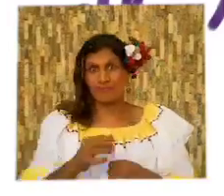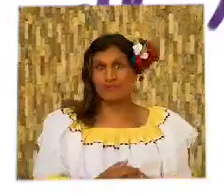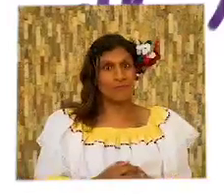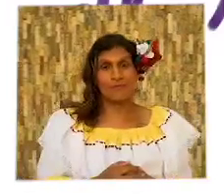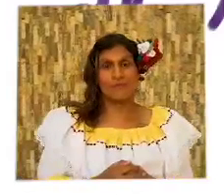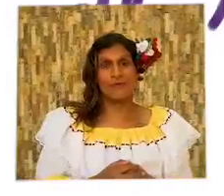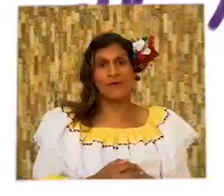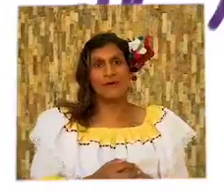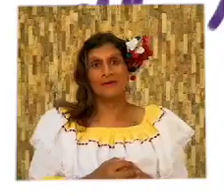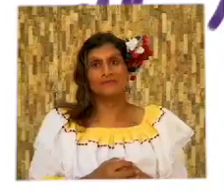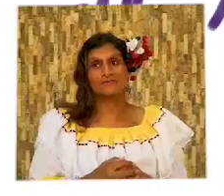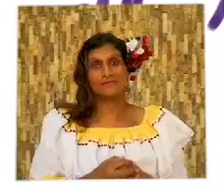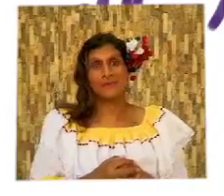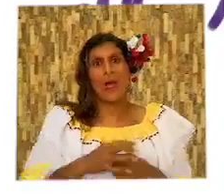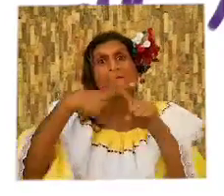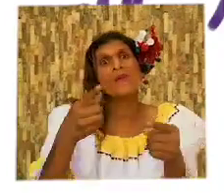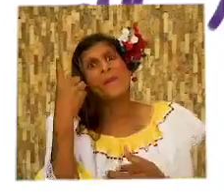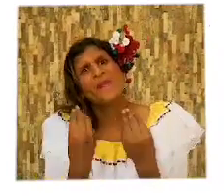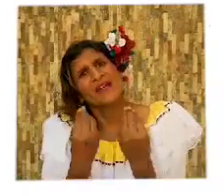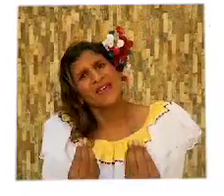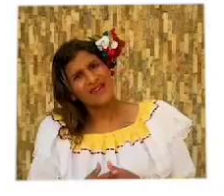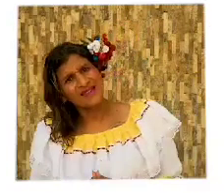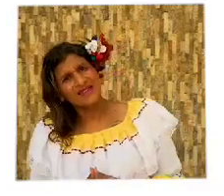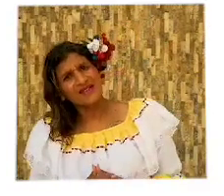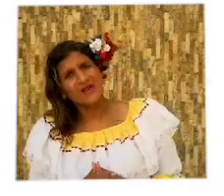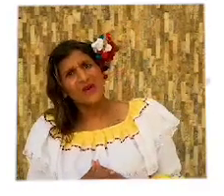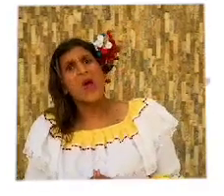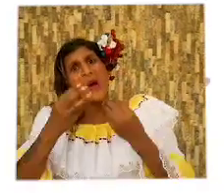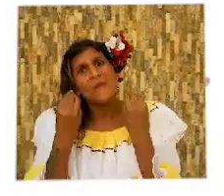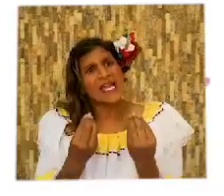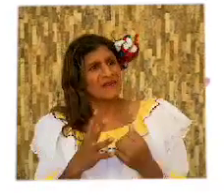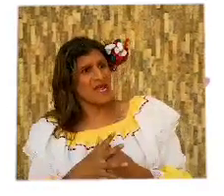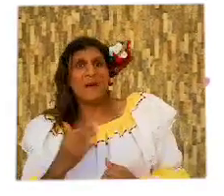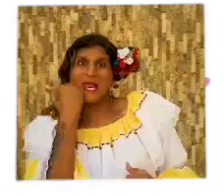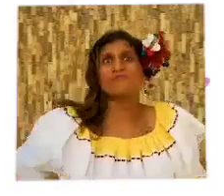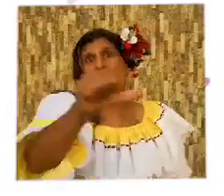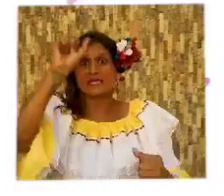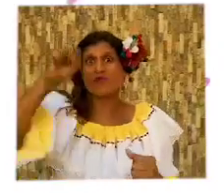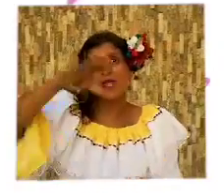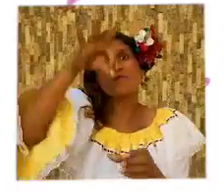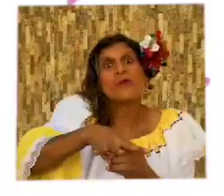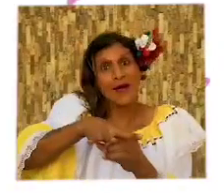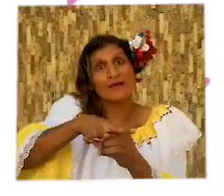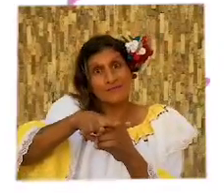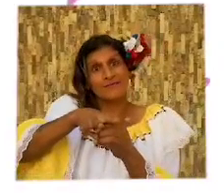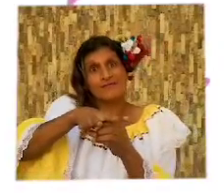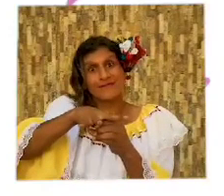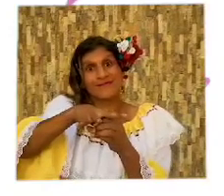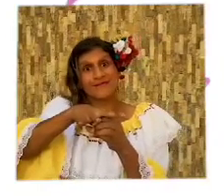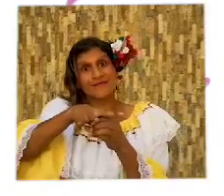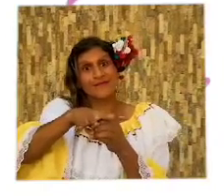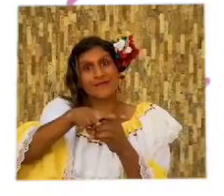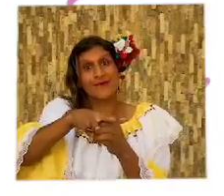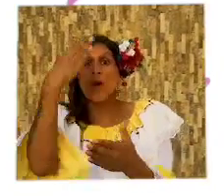las 20.000, se proclamó el 8 de marzo como el Día Internacional de la Mujer Trabajadora en homenaje a las